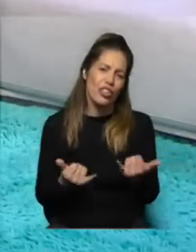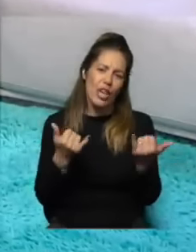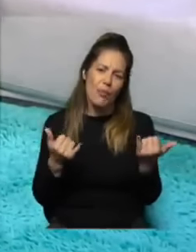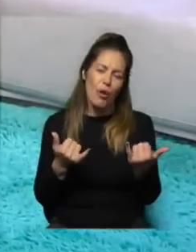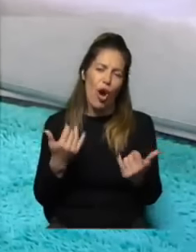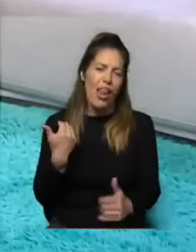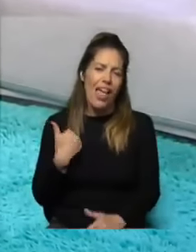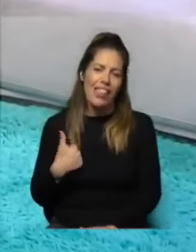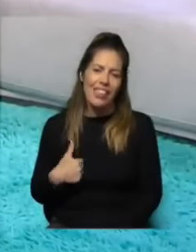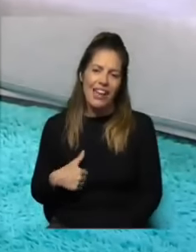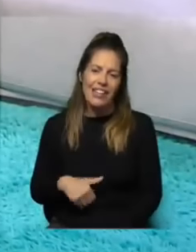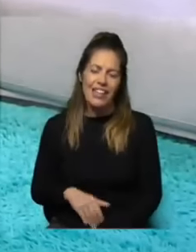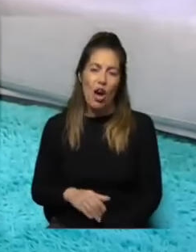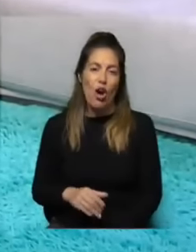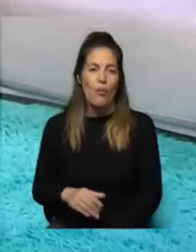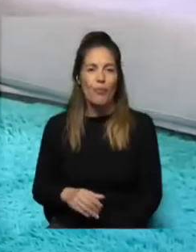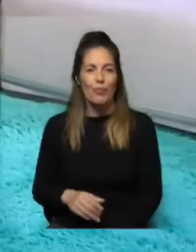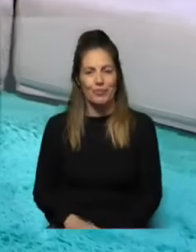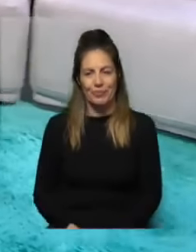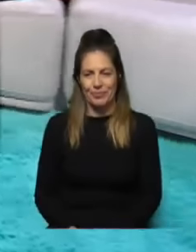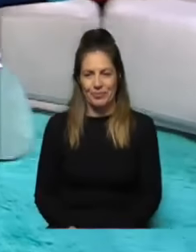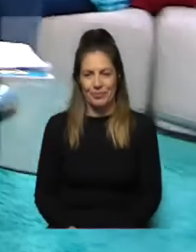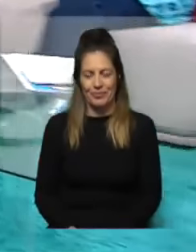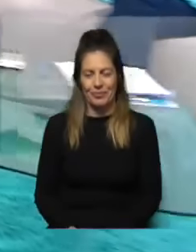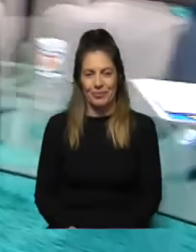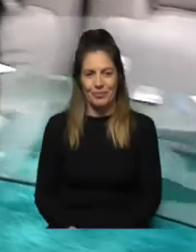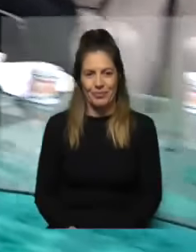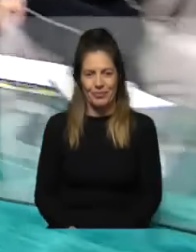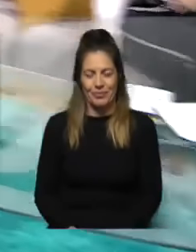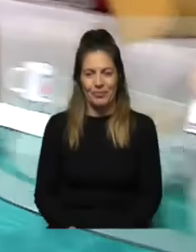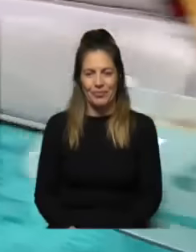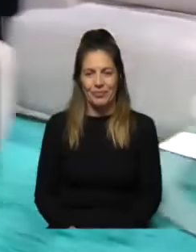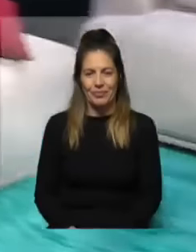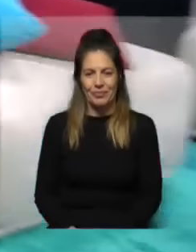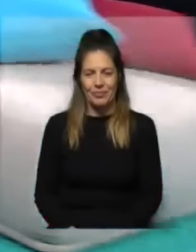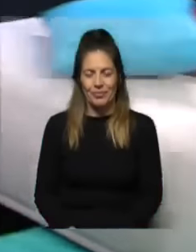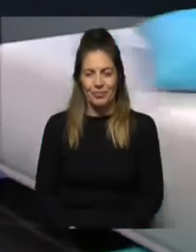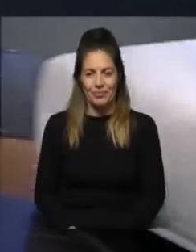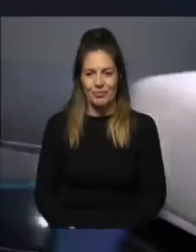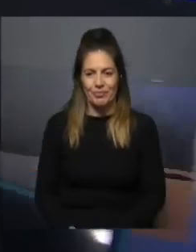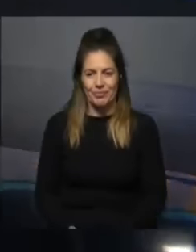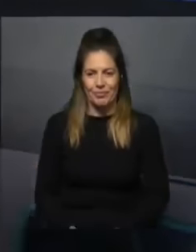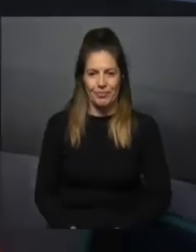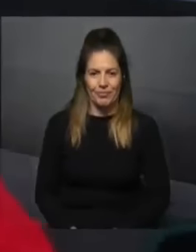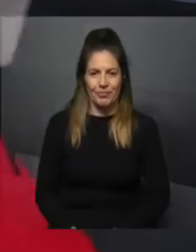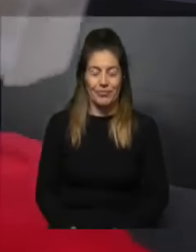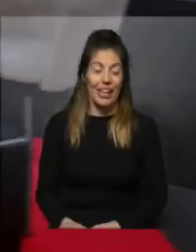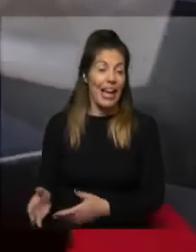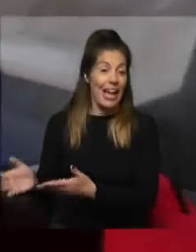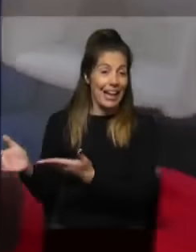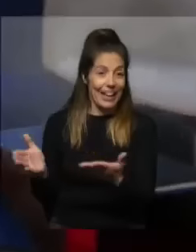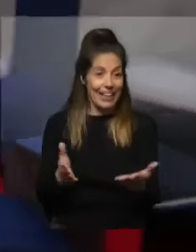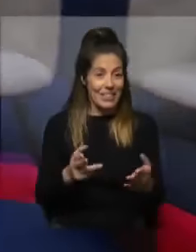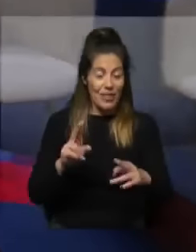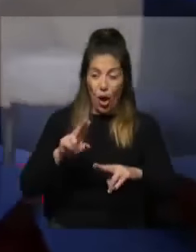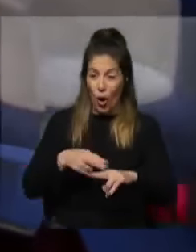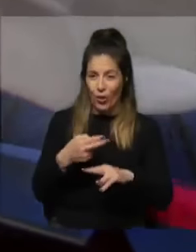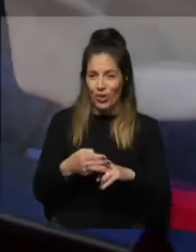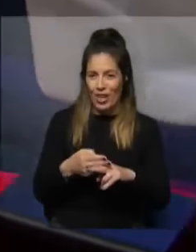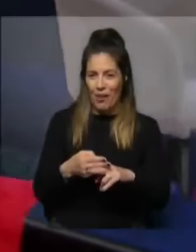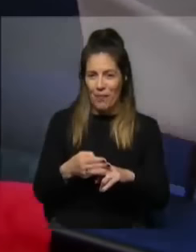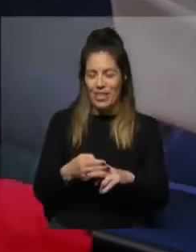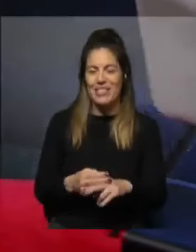Extrañamos. Mucho tiempo, mucho semáforo inaugurado. Muy pasó? Bien, señores, señores. Me voy para otra punta de nuestro estudio para recibir nuevamente a la diosa